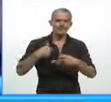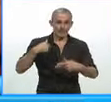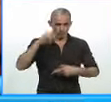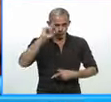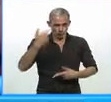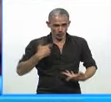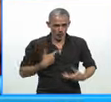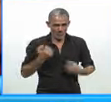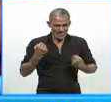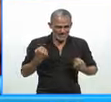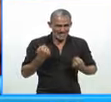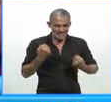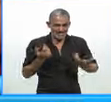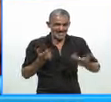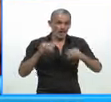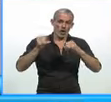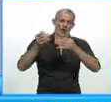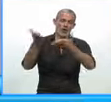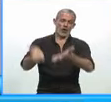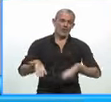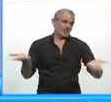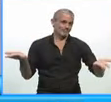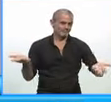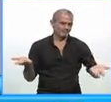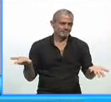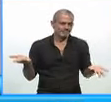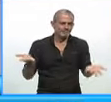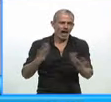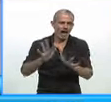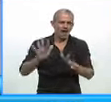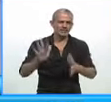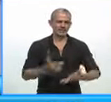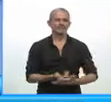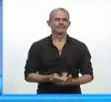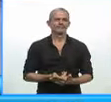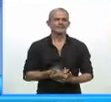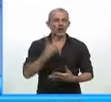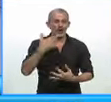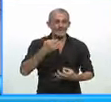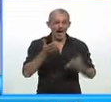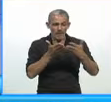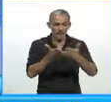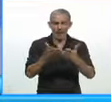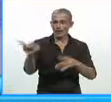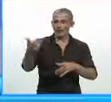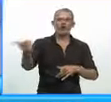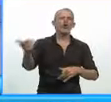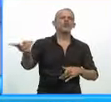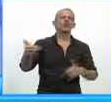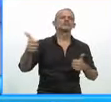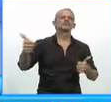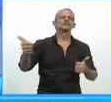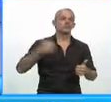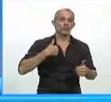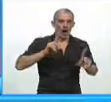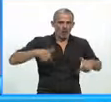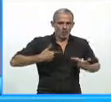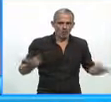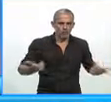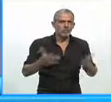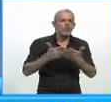bien, está bien. Te mantienen joven. Está bien, te mantienen joven. Te hace de moverte. No, la verdad es que el barco que navegan ellos, yo no sé navegar. Claro.